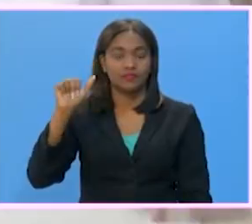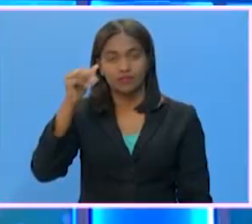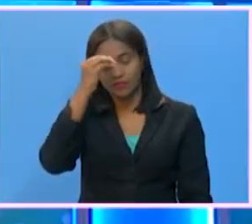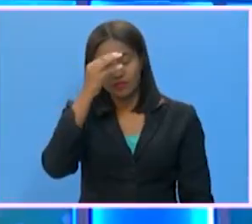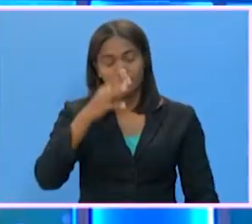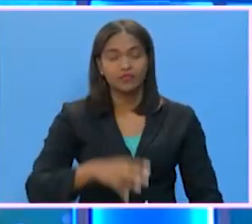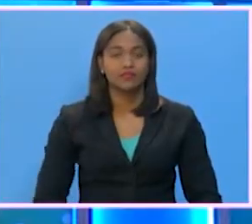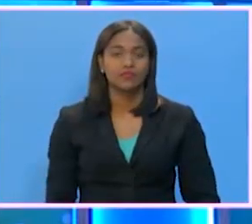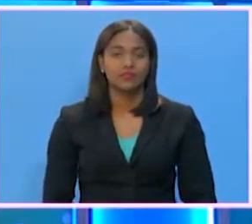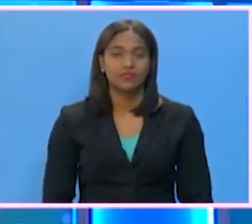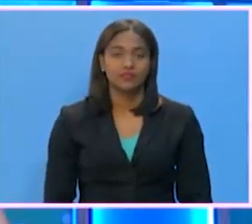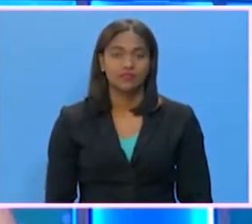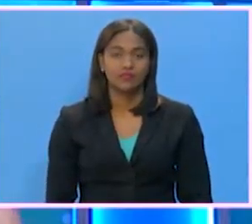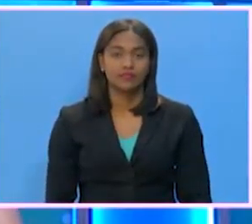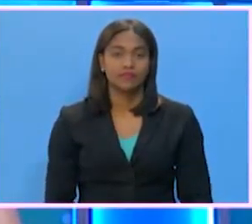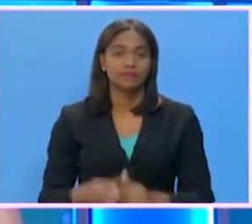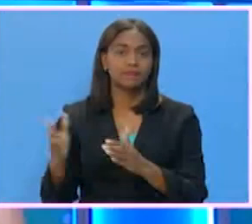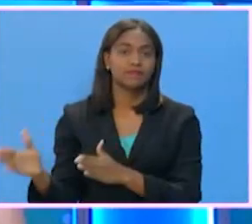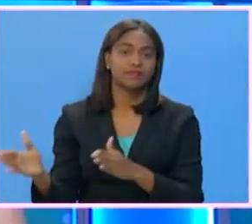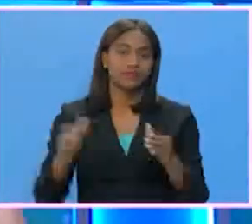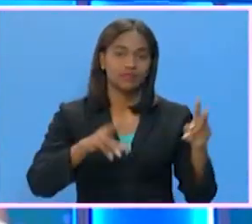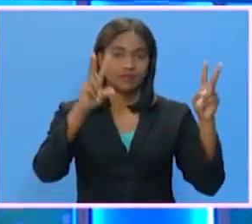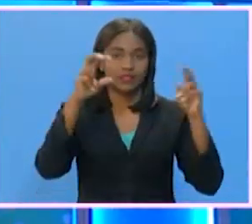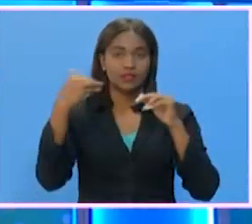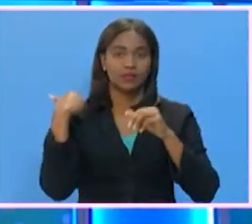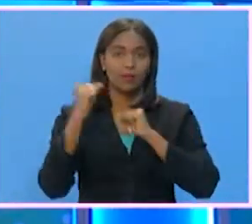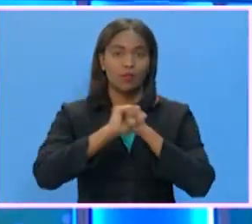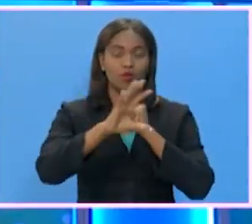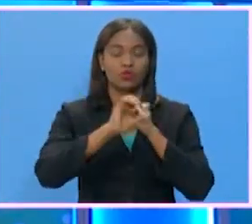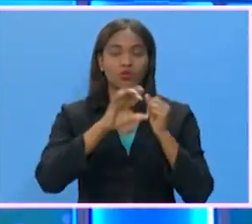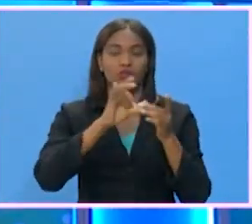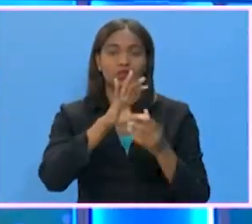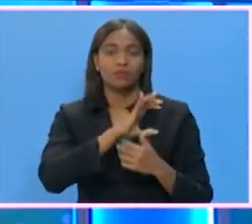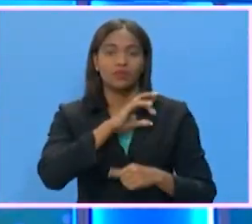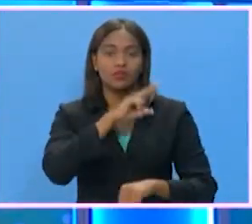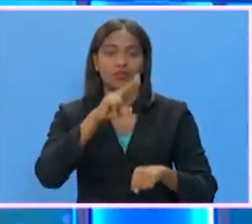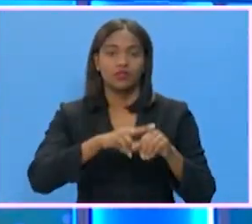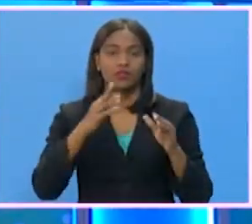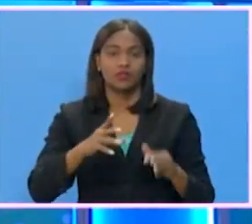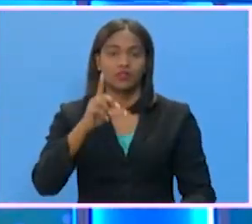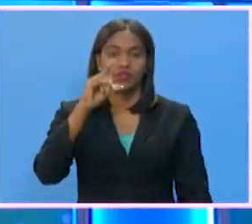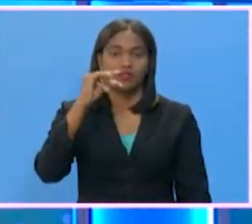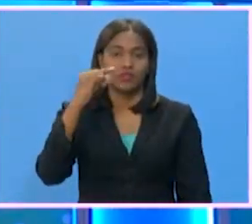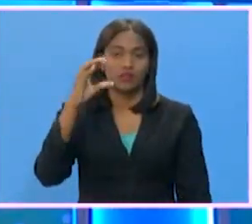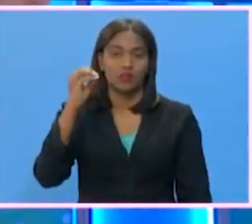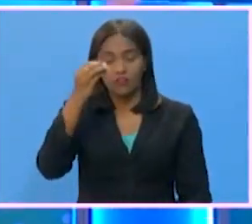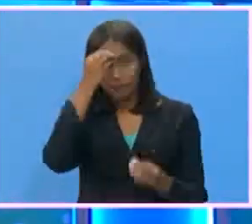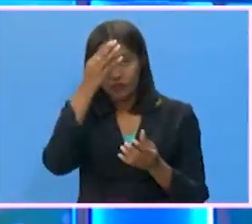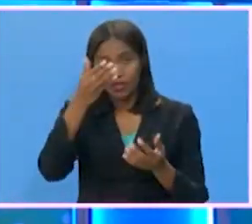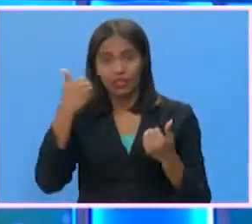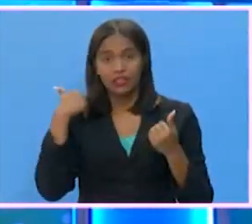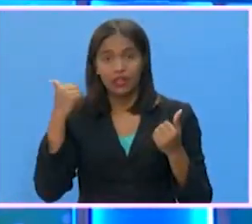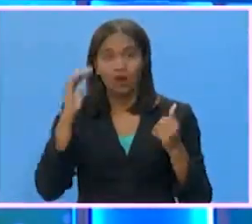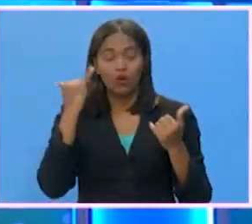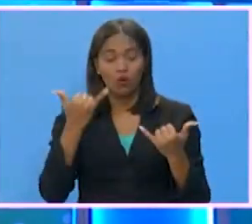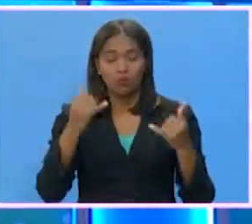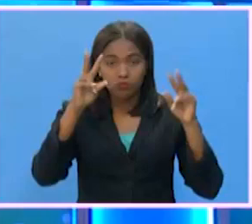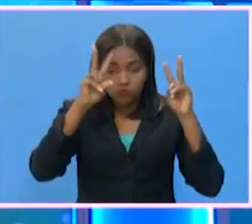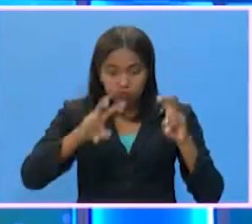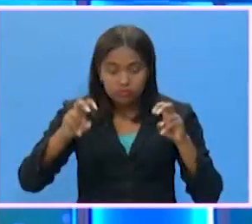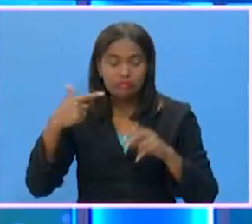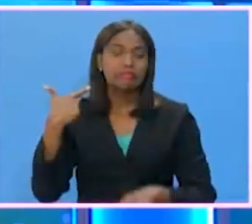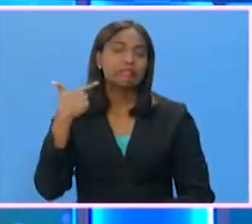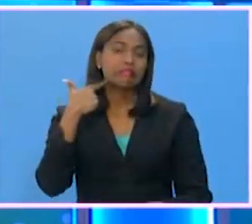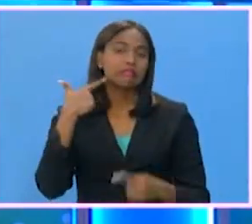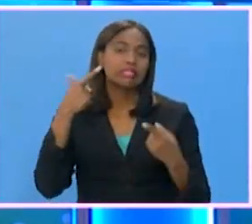Infante. Señores, y pasando a otro tema, el vocero de la Policía Nacional, Diego Pesqueira, informó que está bajo investigación el asalto